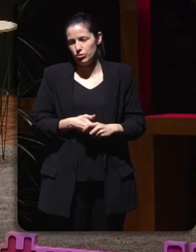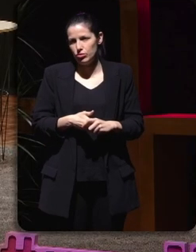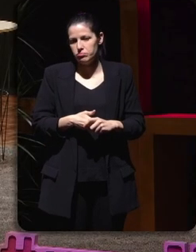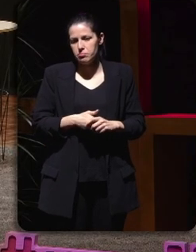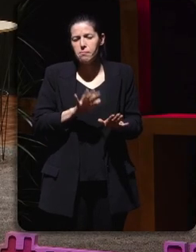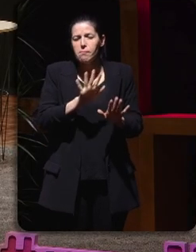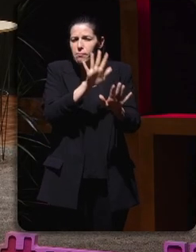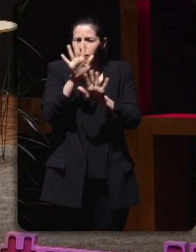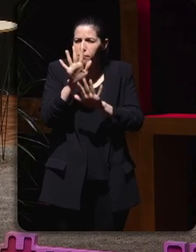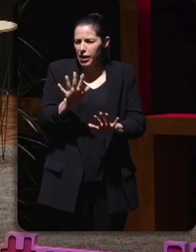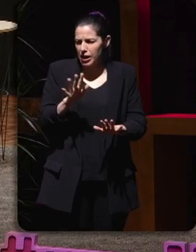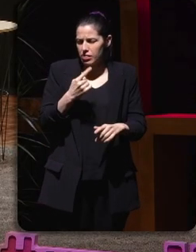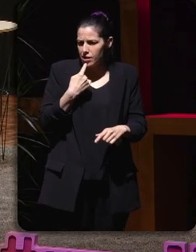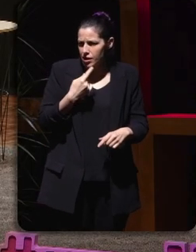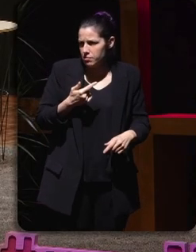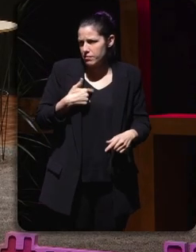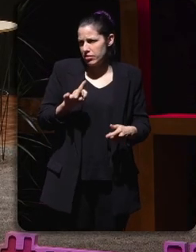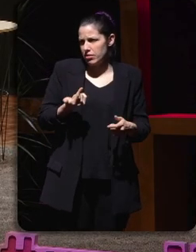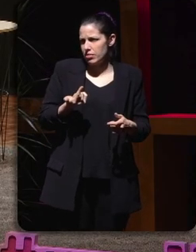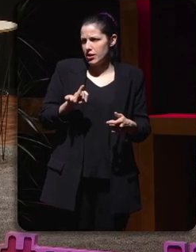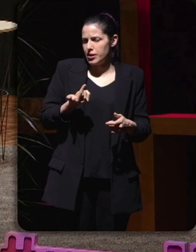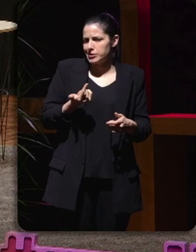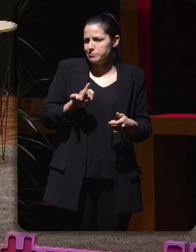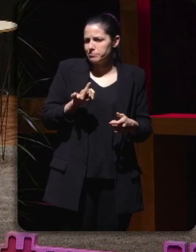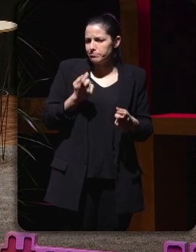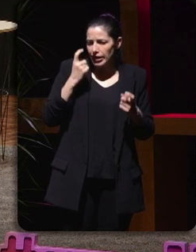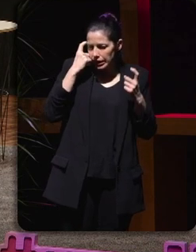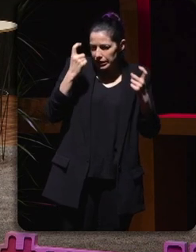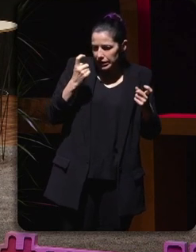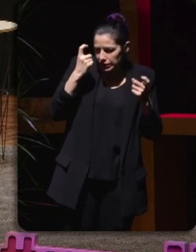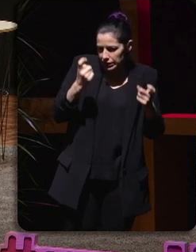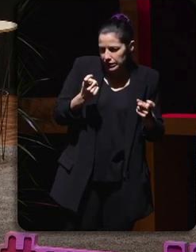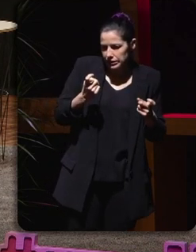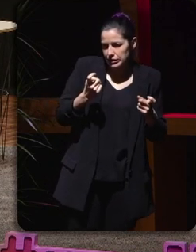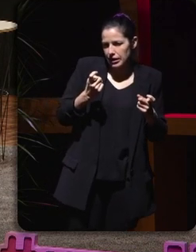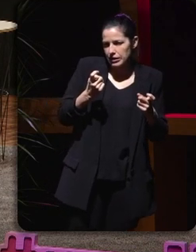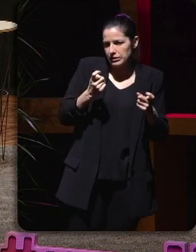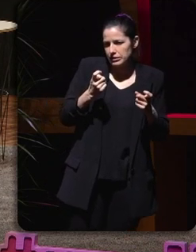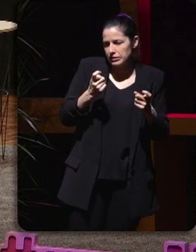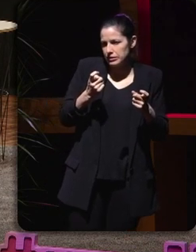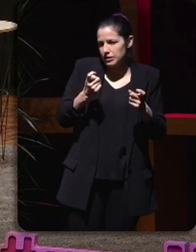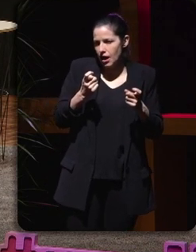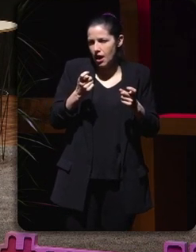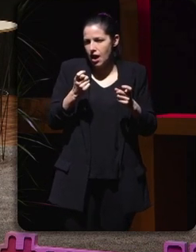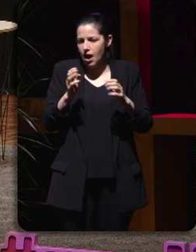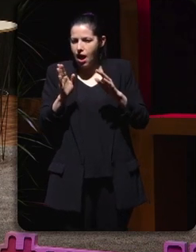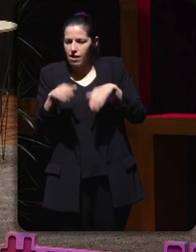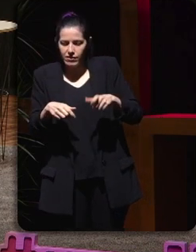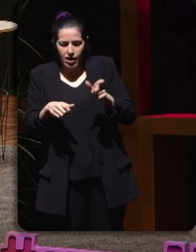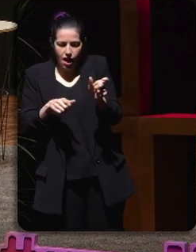parece que nos han dicho que no desdoblemos porque está muy mal y evitamos desdoblar Y empezamos a poner